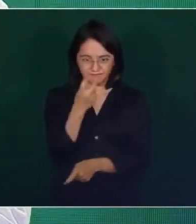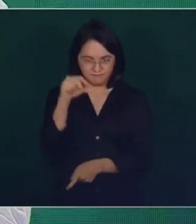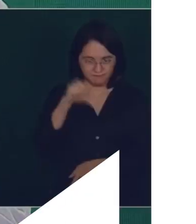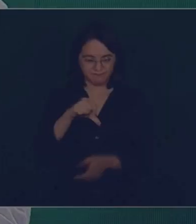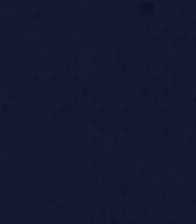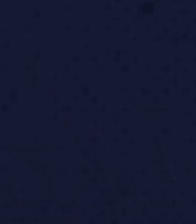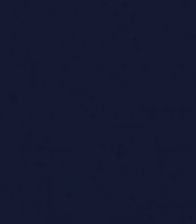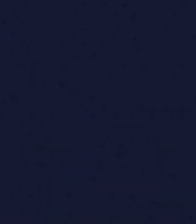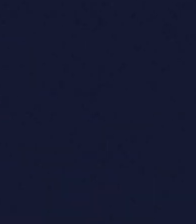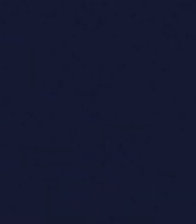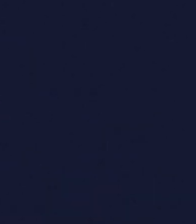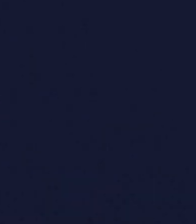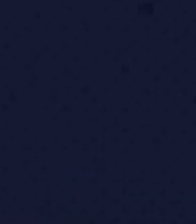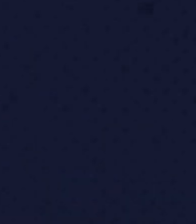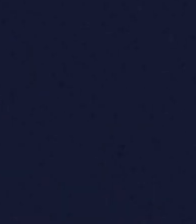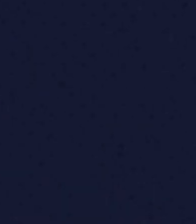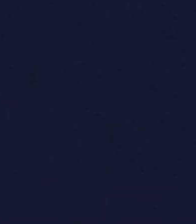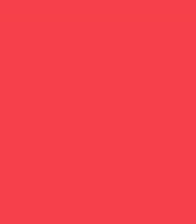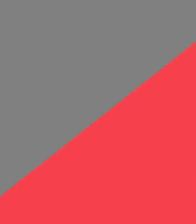¡Gracias!